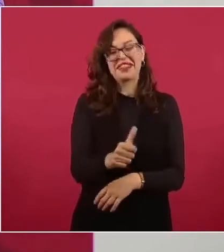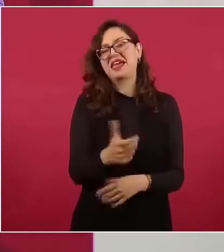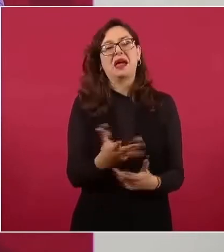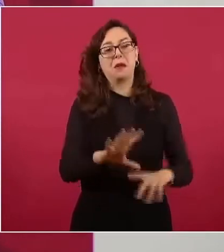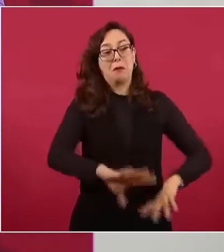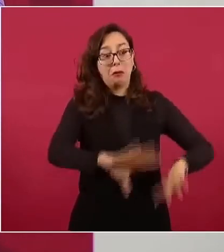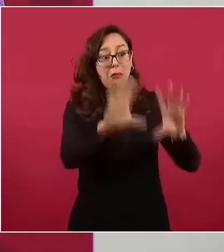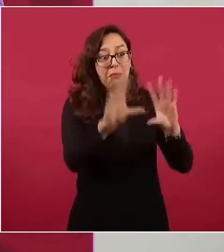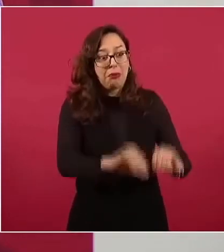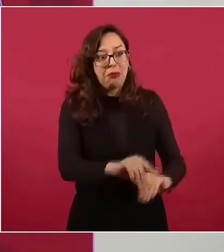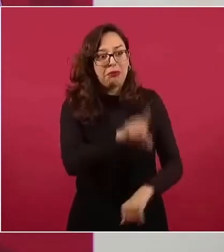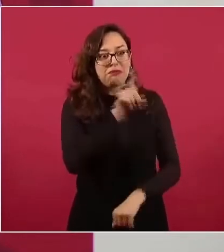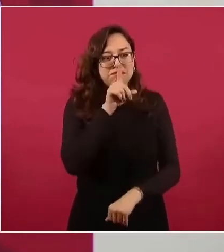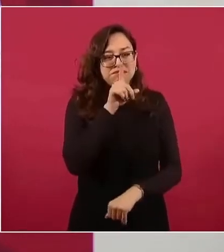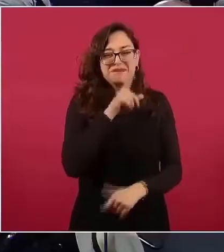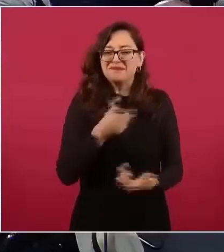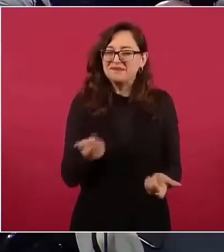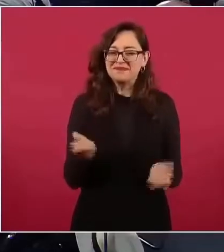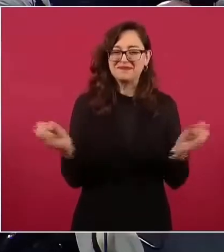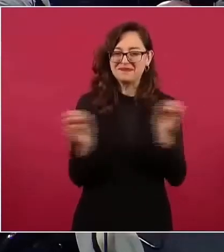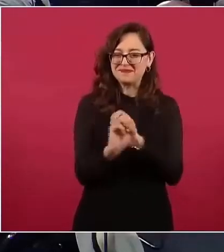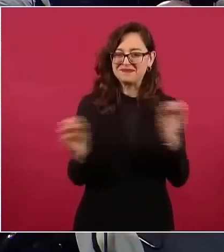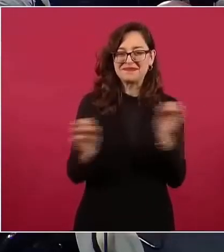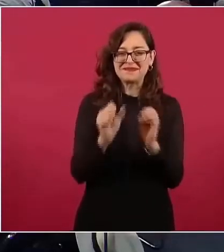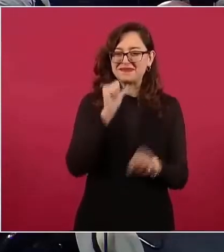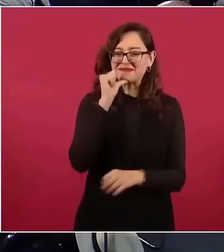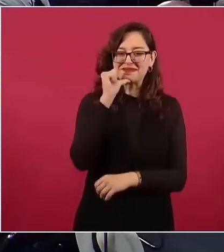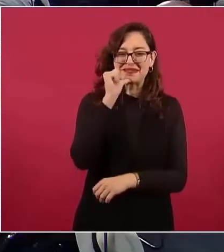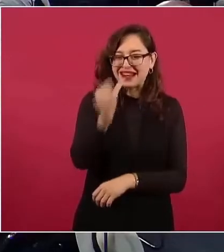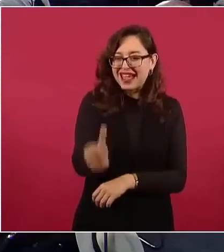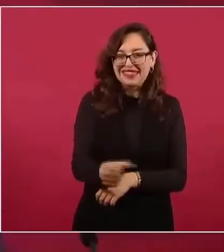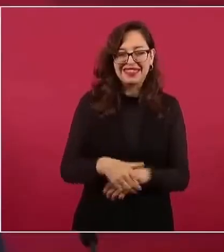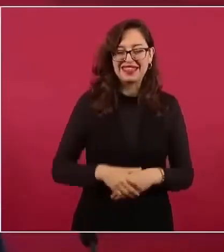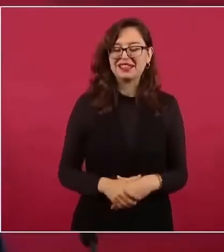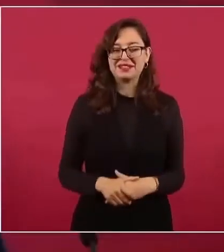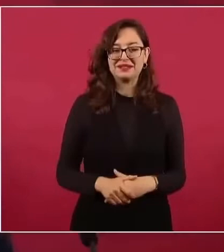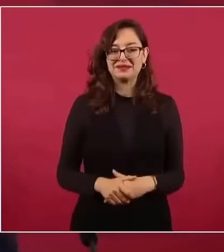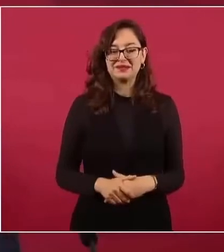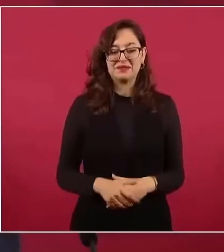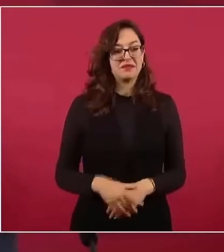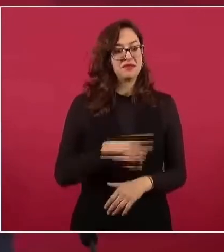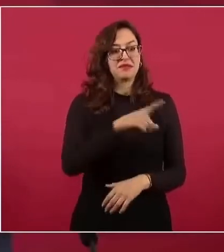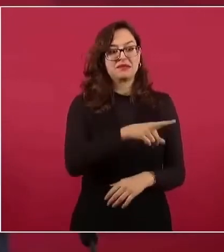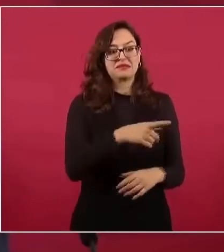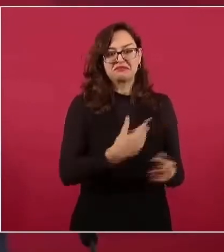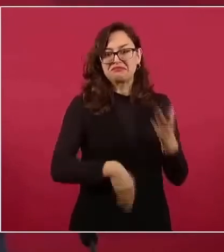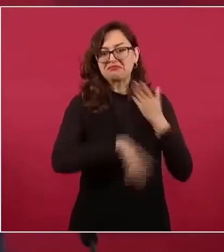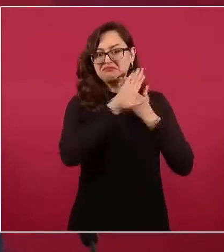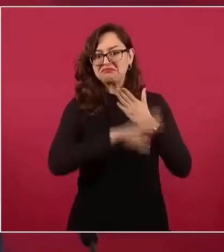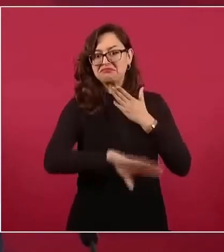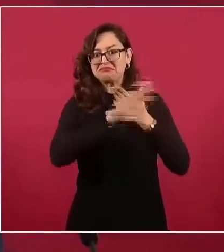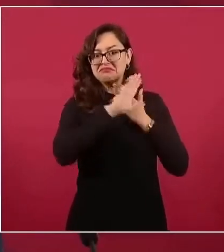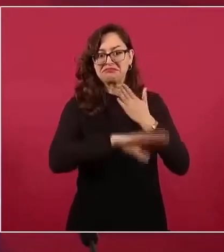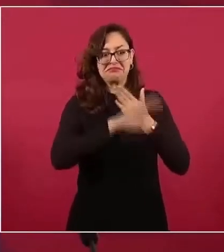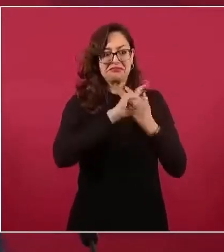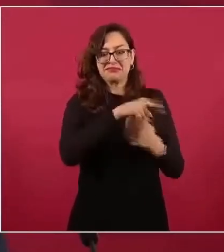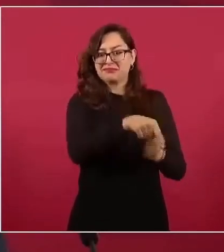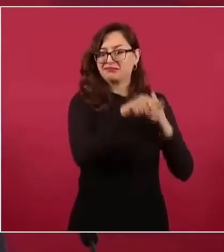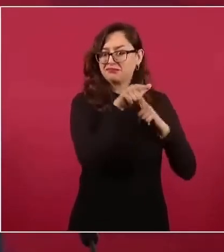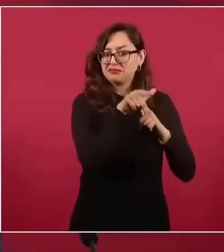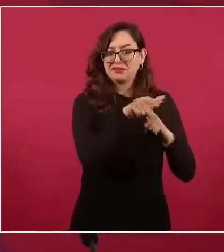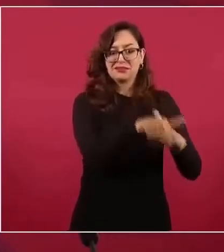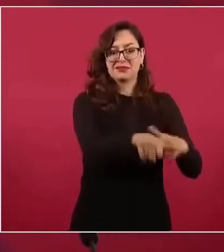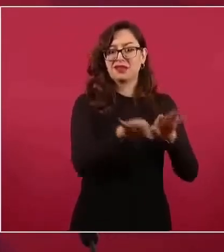a él. Y ahí siguen. Y